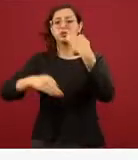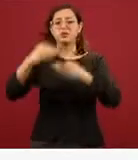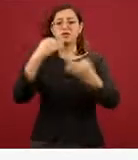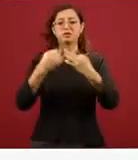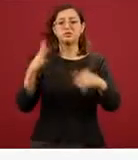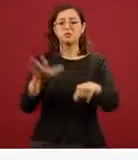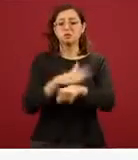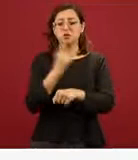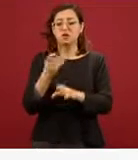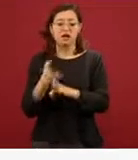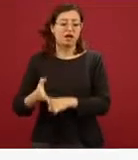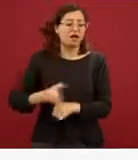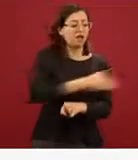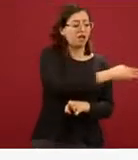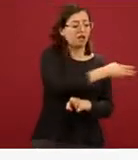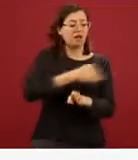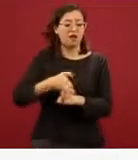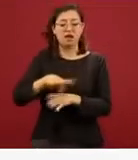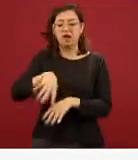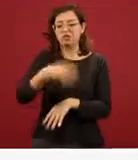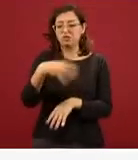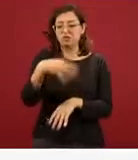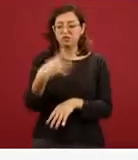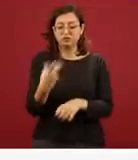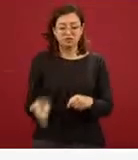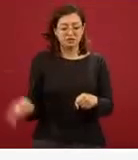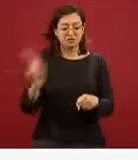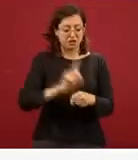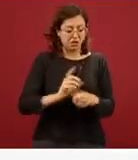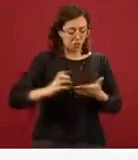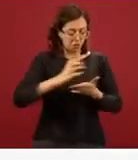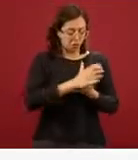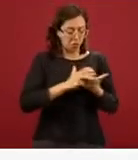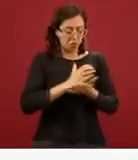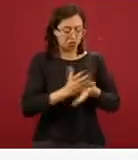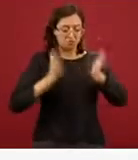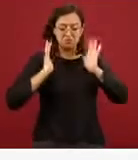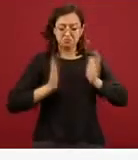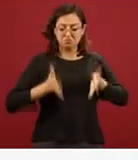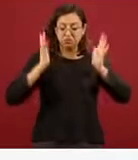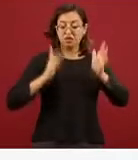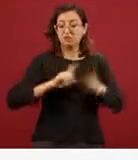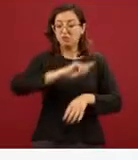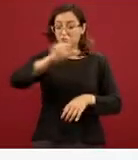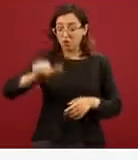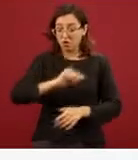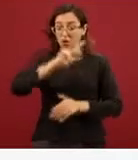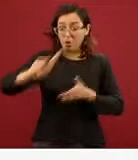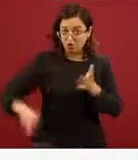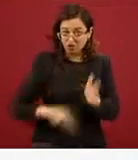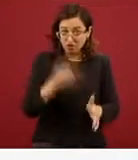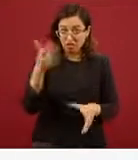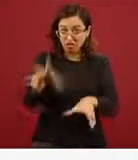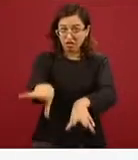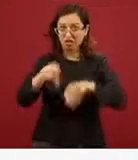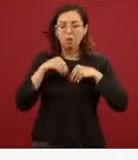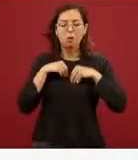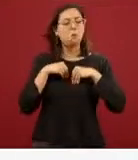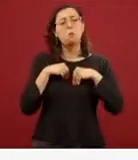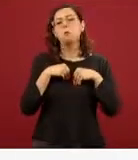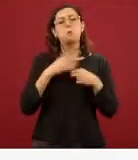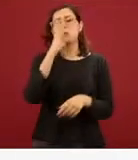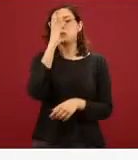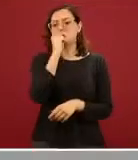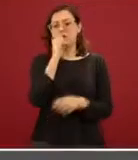padecieron la enfermedad, además de estar ya curados y restablecidos, ya no se pueden volver a infectar, y esto es lo que va a hacer que se extinga